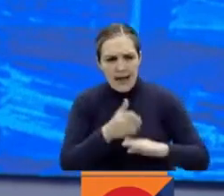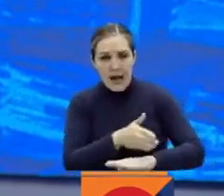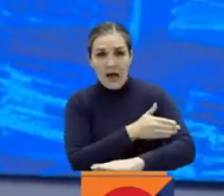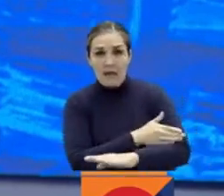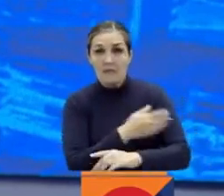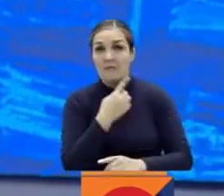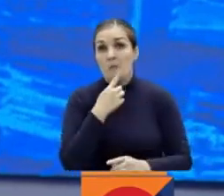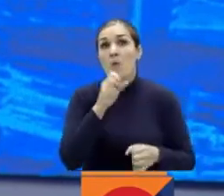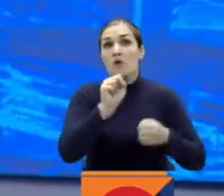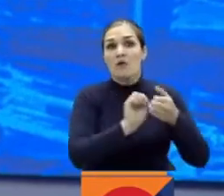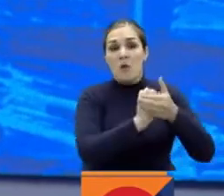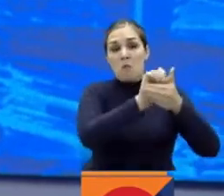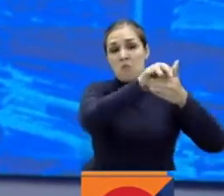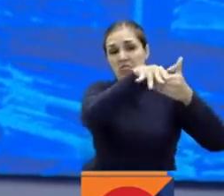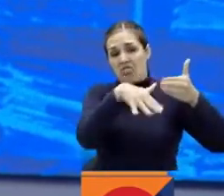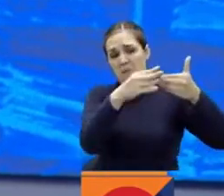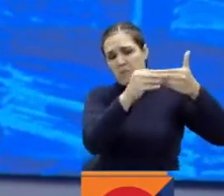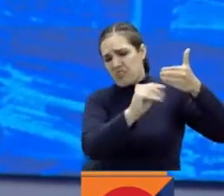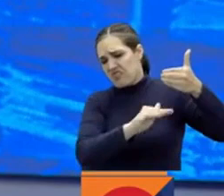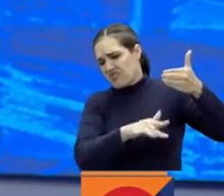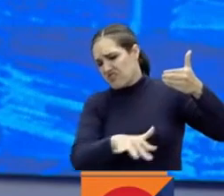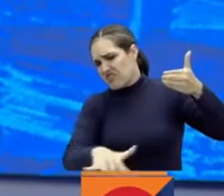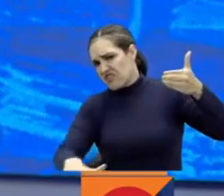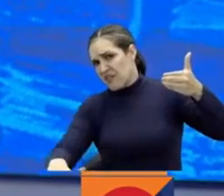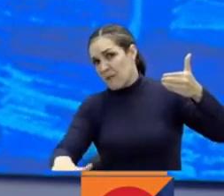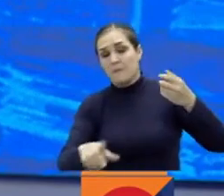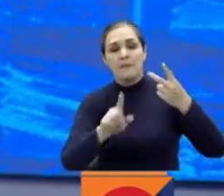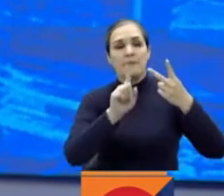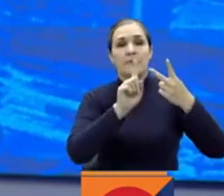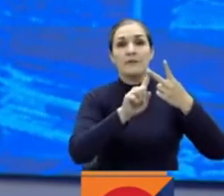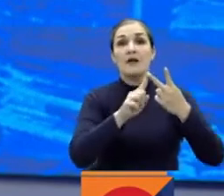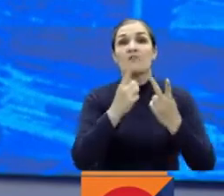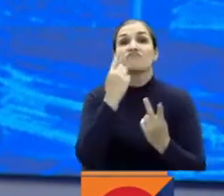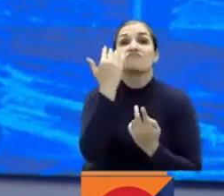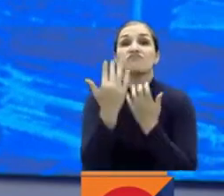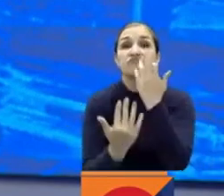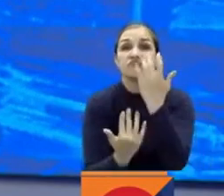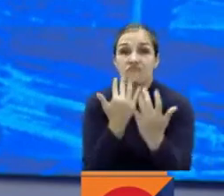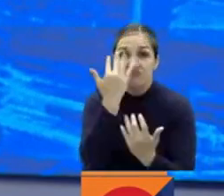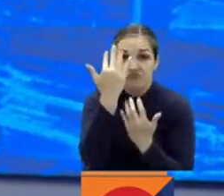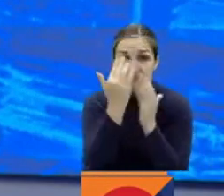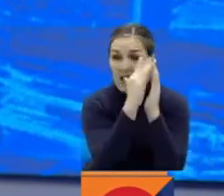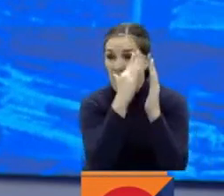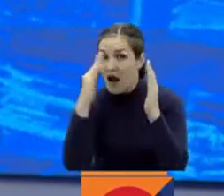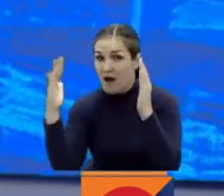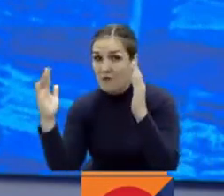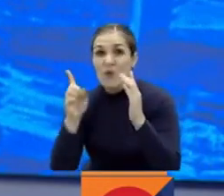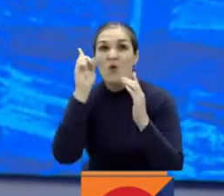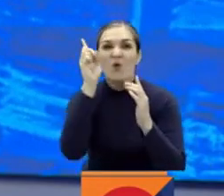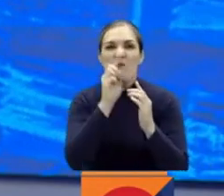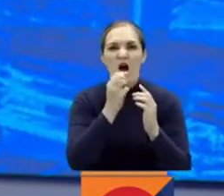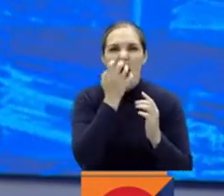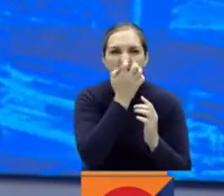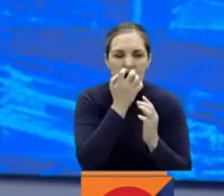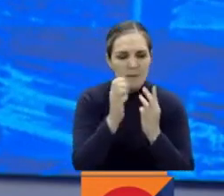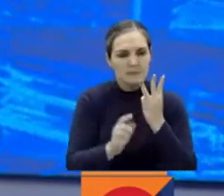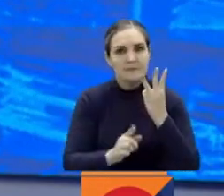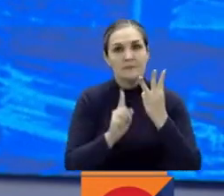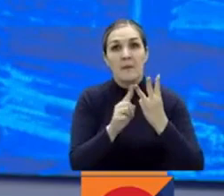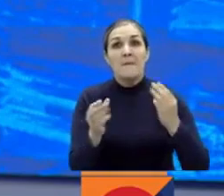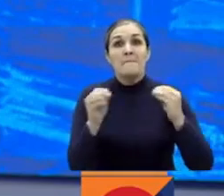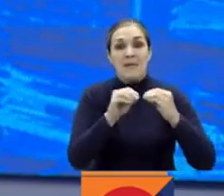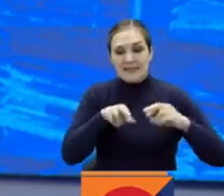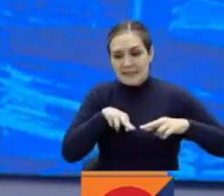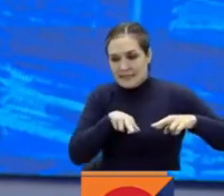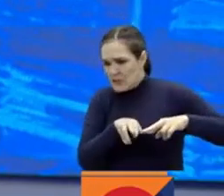una avalancha de lodo, incendios forestales, hasta la contaminación de ríos y quebradas. Les explicamos con la ayuda de un experto cuáles son